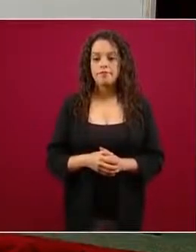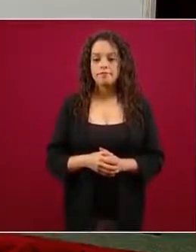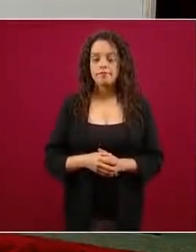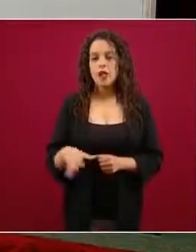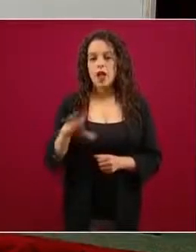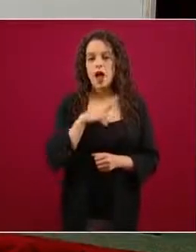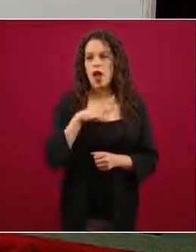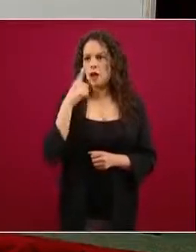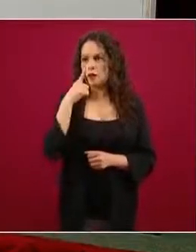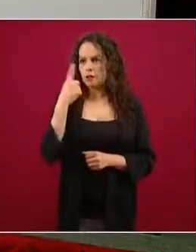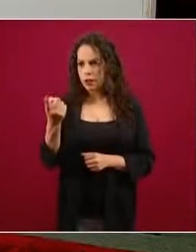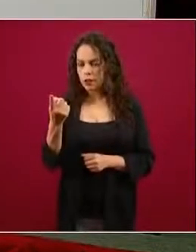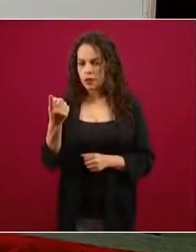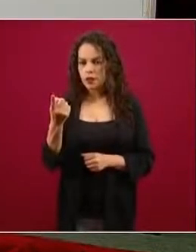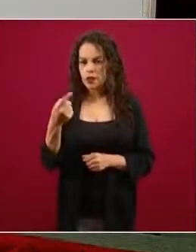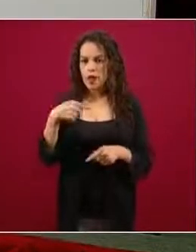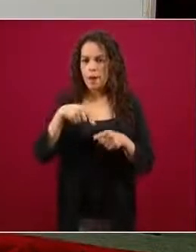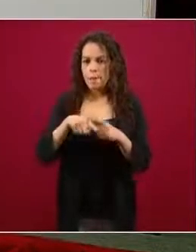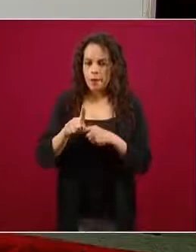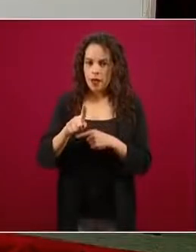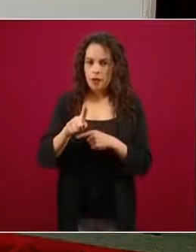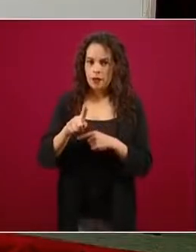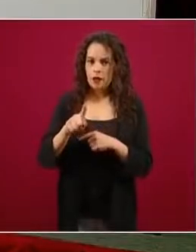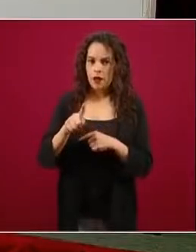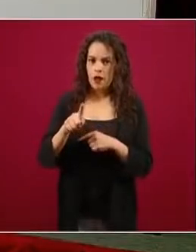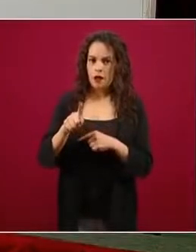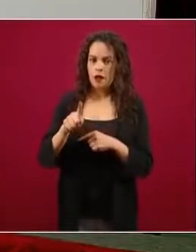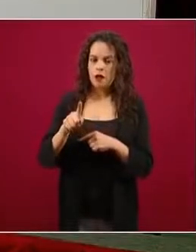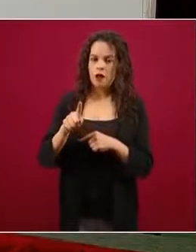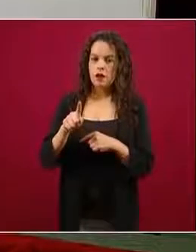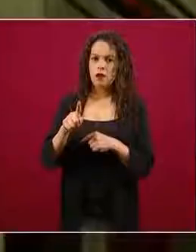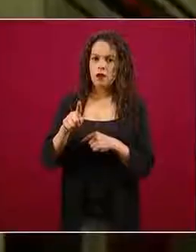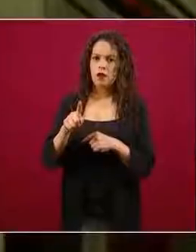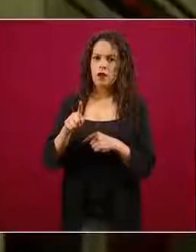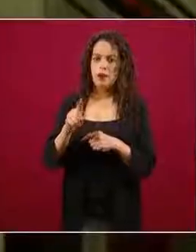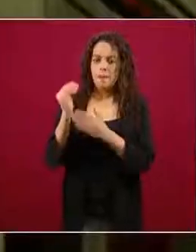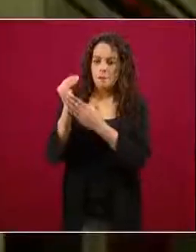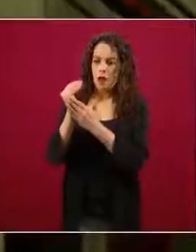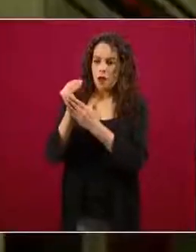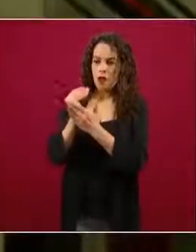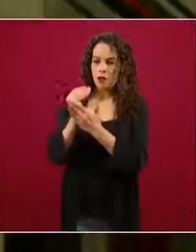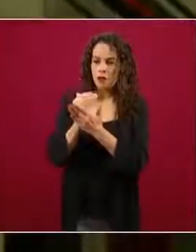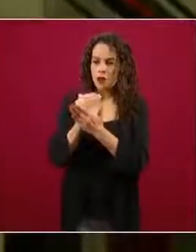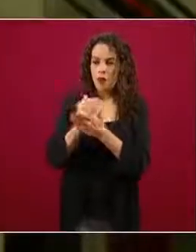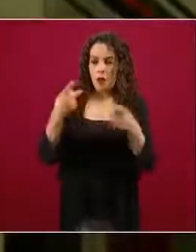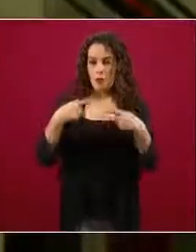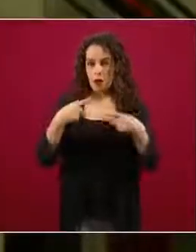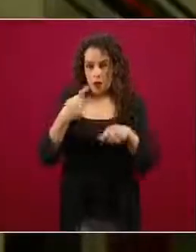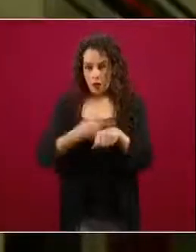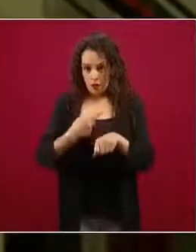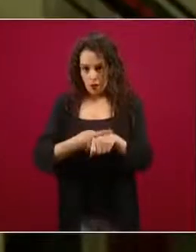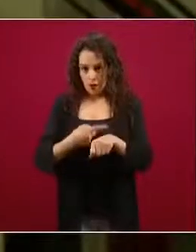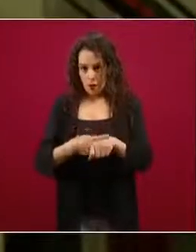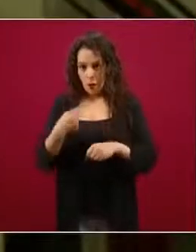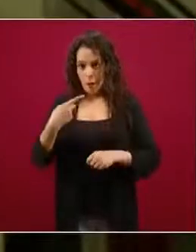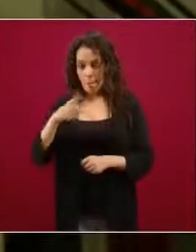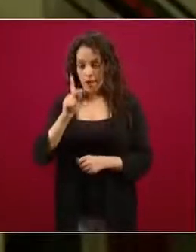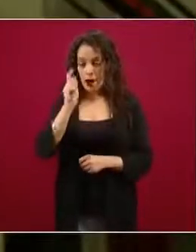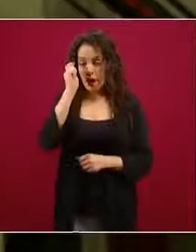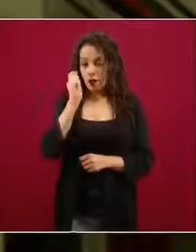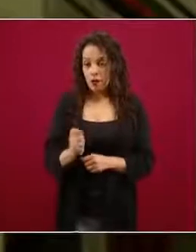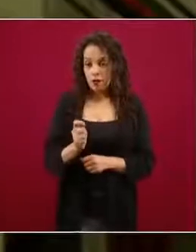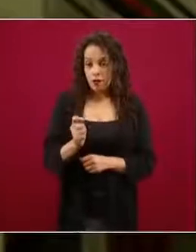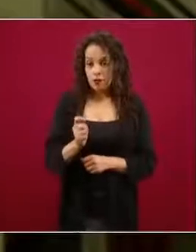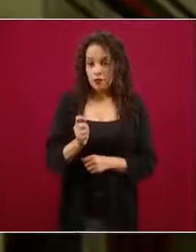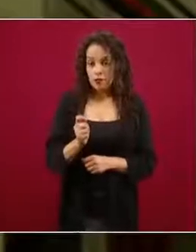aumento disminuido en la velocidad de los casos, pero una disminución pronunciada en la tasa de mortalidad, que es una noticia